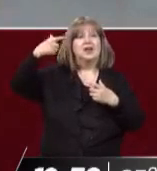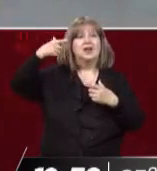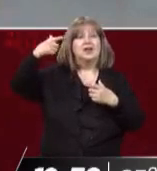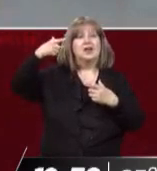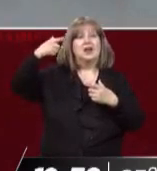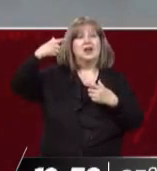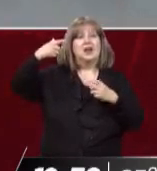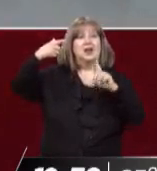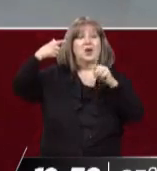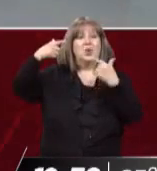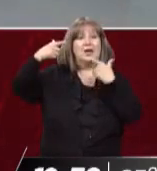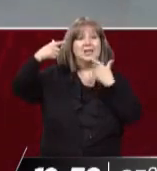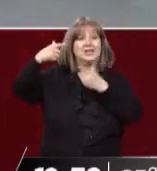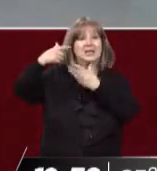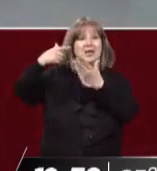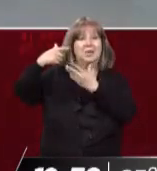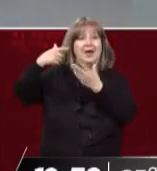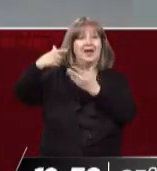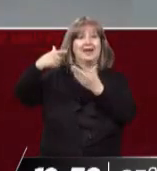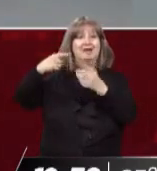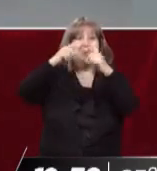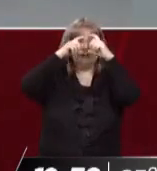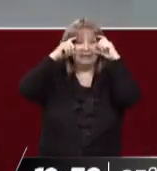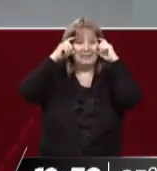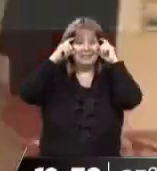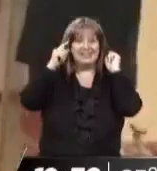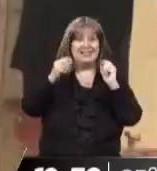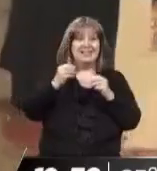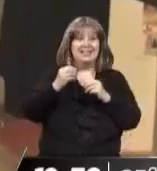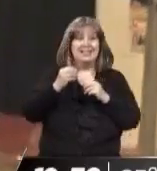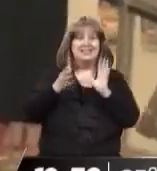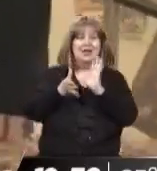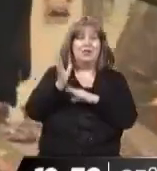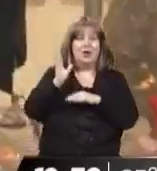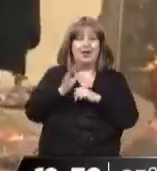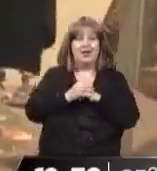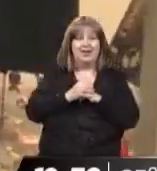está. ¿Cómo Julián no está, Luis? Acá encuentro una persona, no. Pero... A ver.